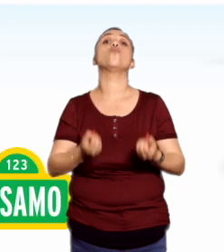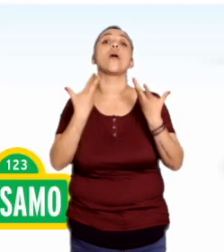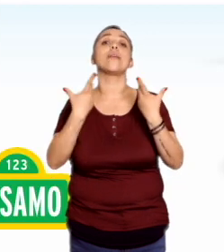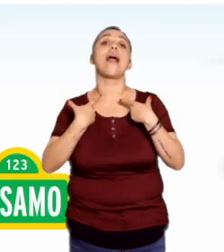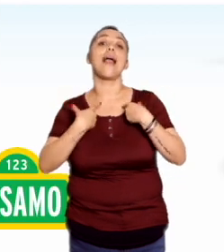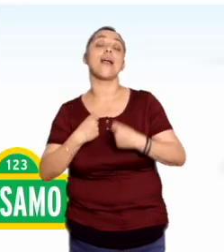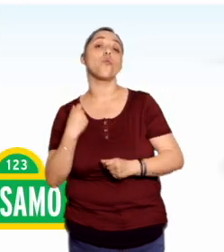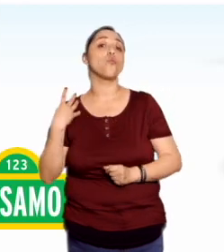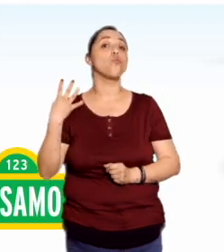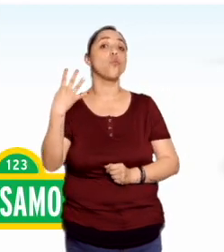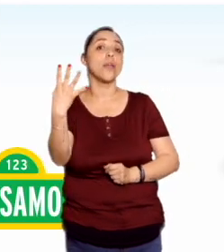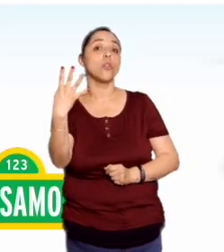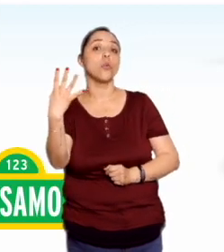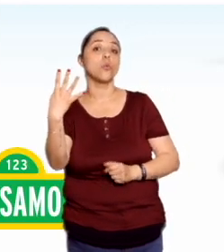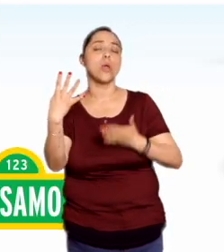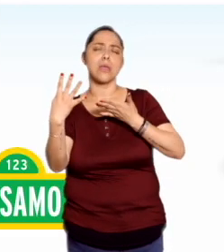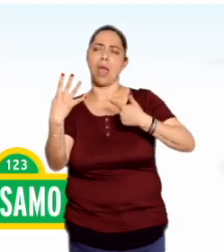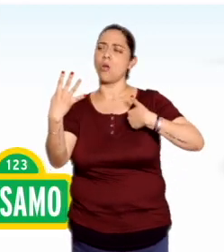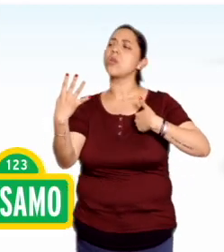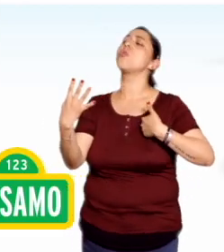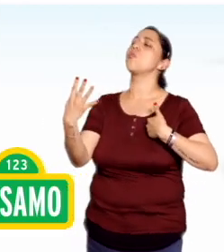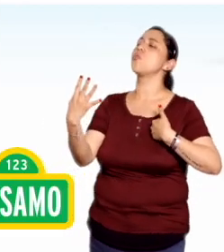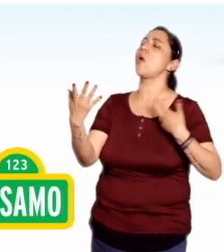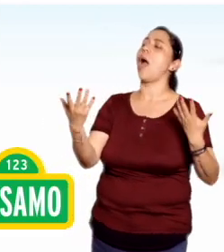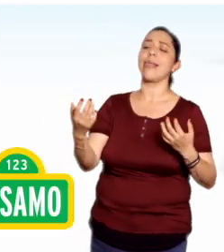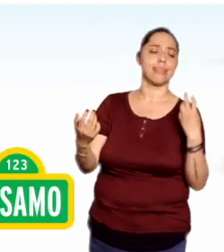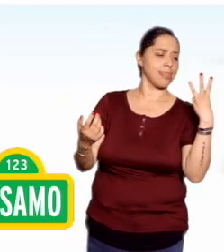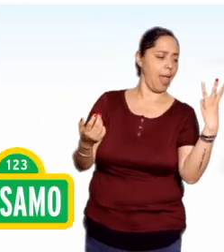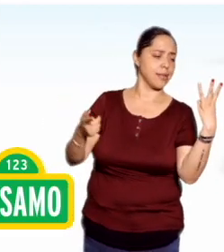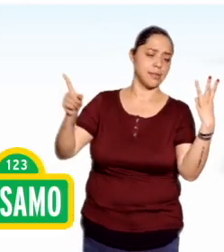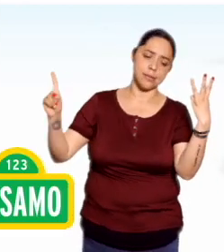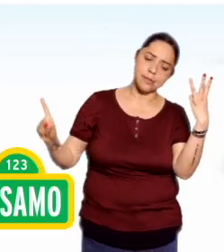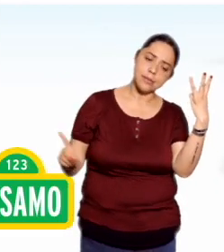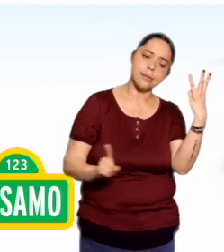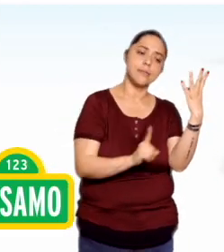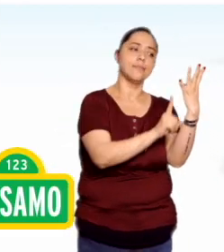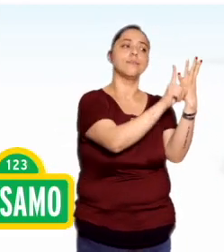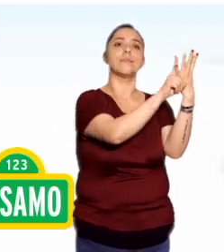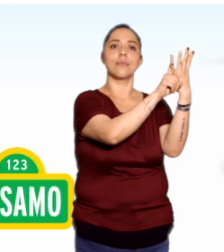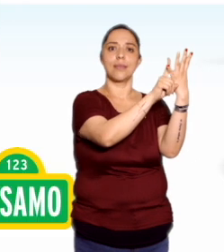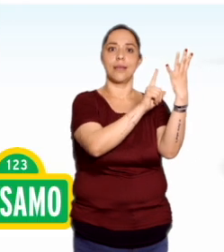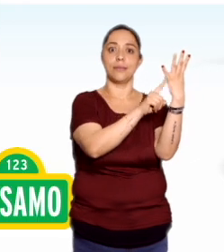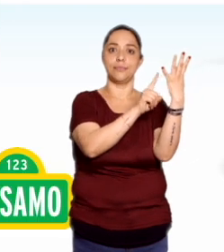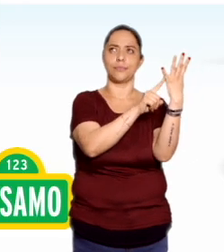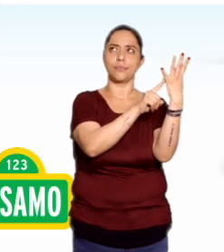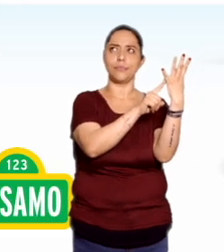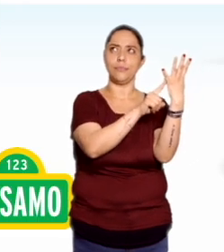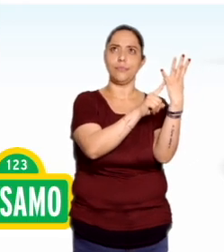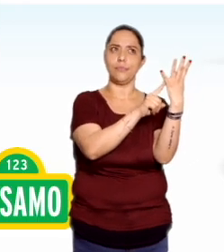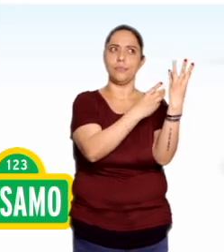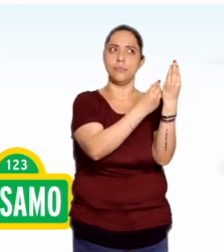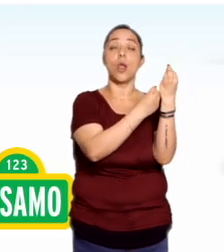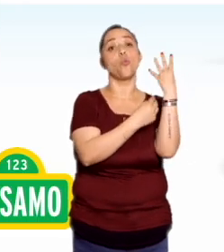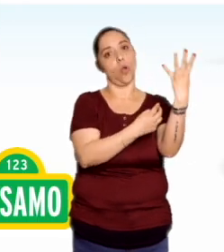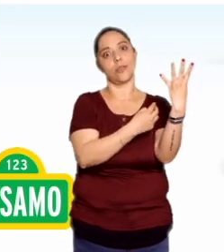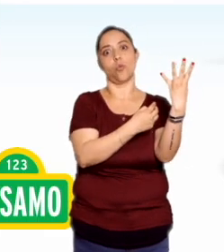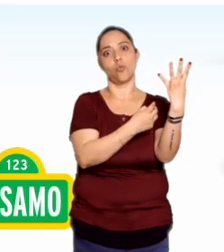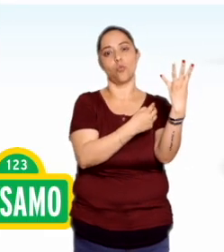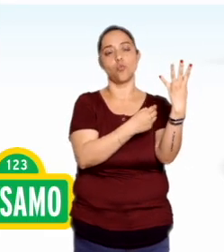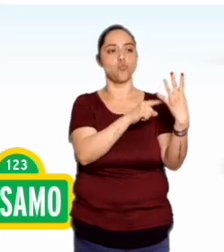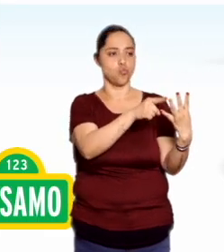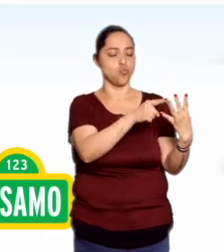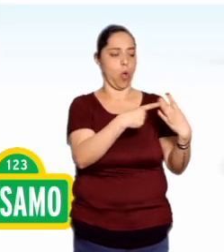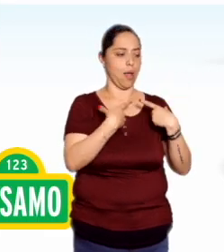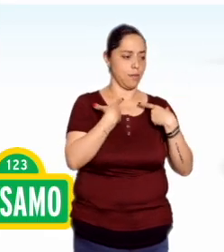4 camisas. ¿Y ahora yo cuántas camisas tengo, Beto? Le sumamos una camisa a tu pila. Y 3 más 1 es igual a